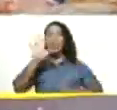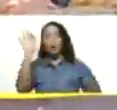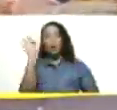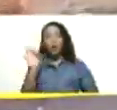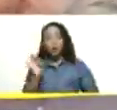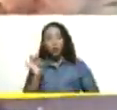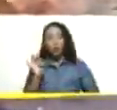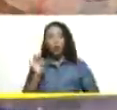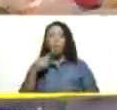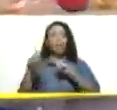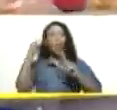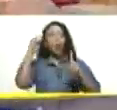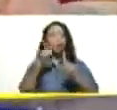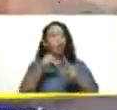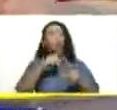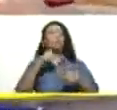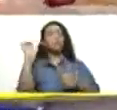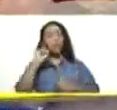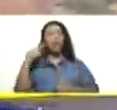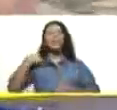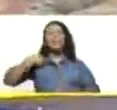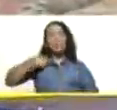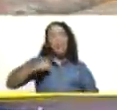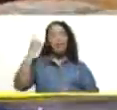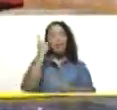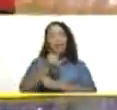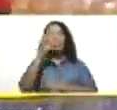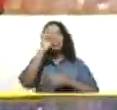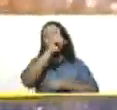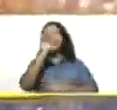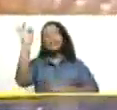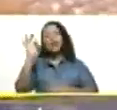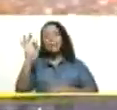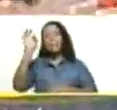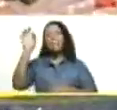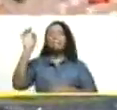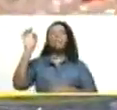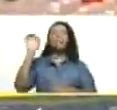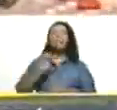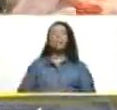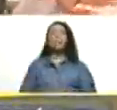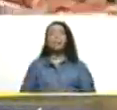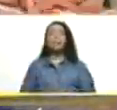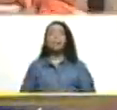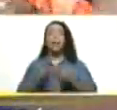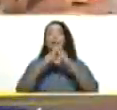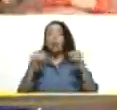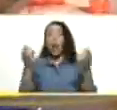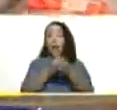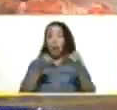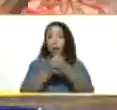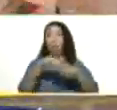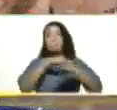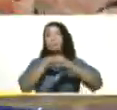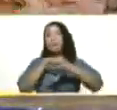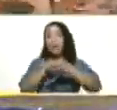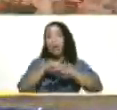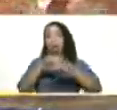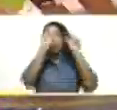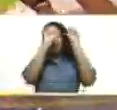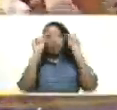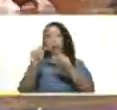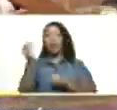meta definitivamente tiene que ser el 100%. Y bueno, ya estamos afinando estrategias con todo el equipo ministerial del sistema